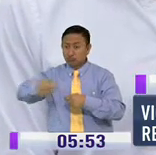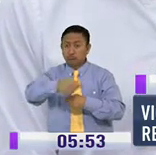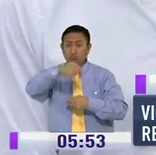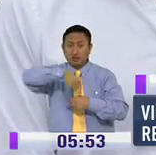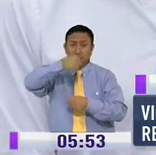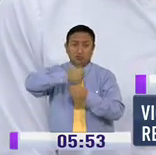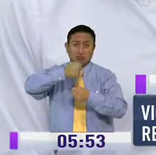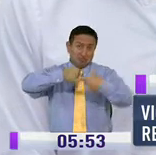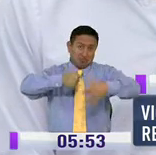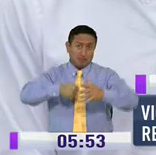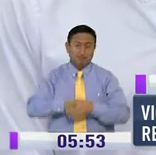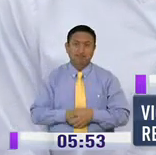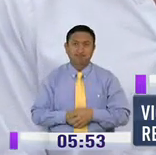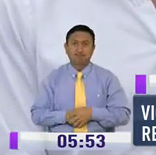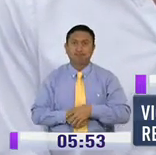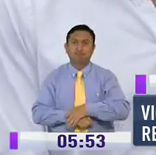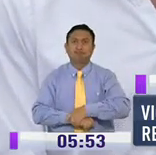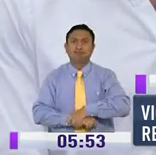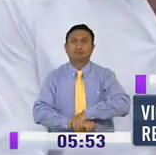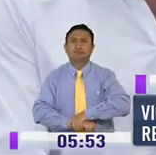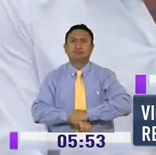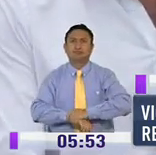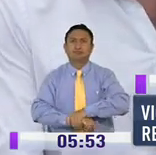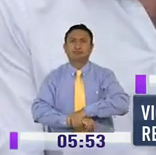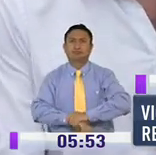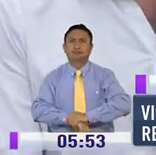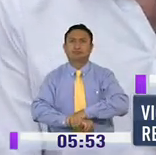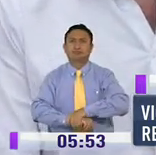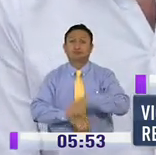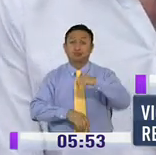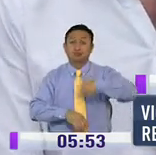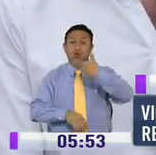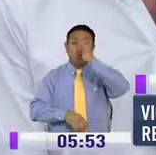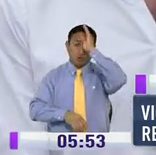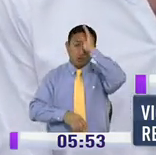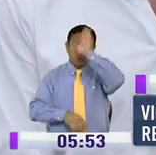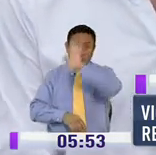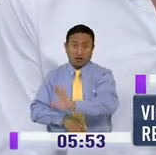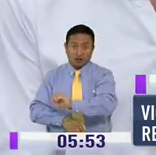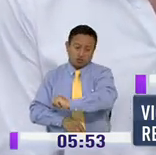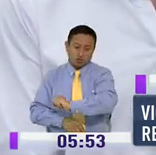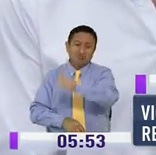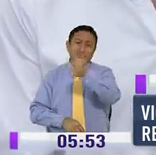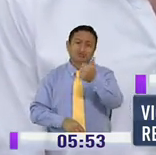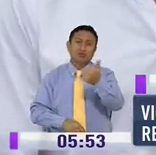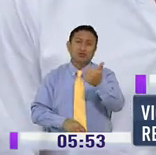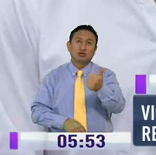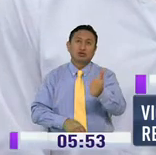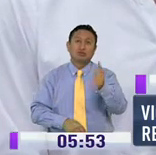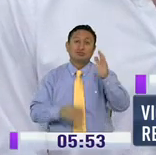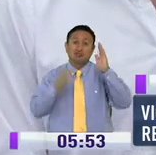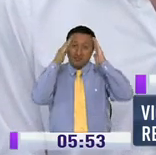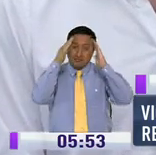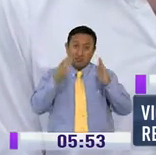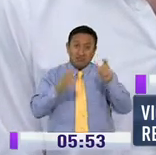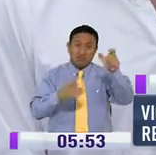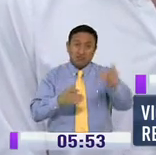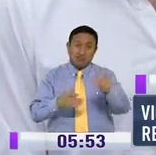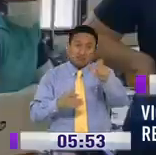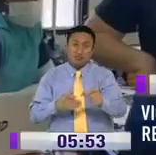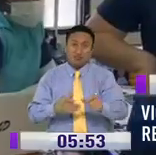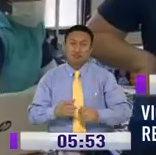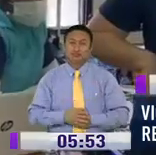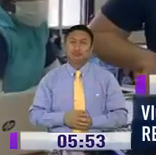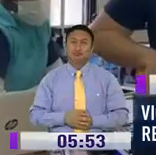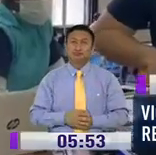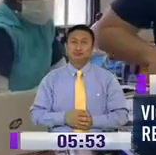acá. Estamos preparándonos no solamente para tener hospitalización, sino que estamos dando antelación a las unidades de cuidados